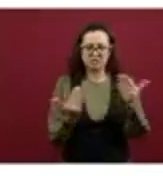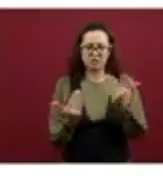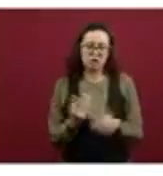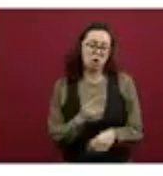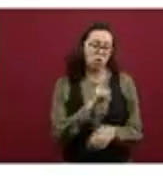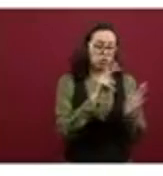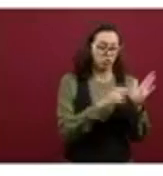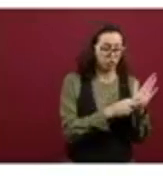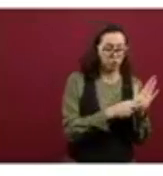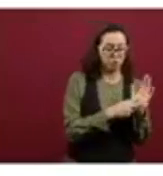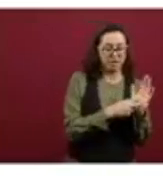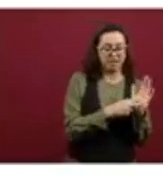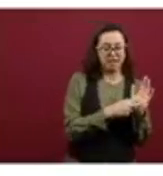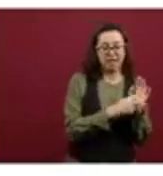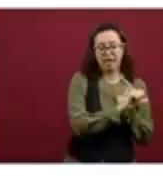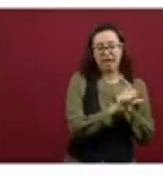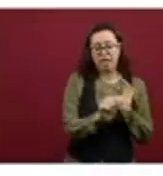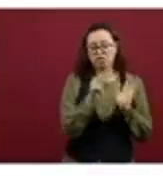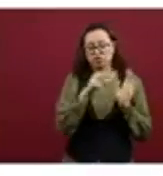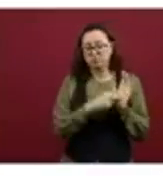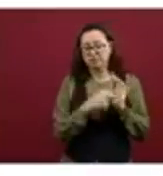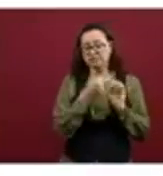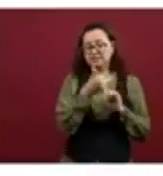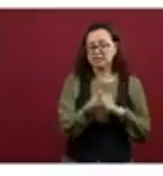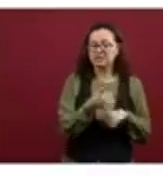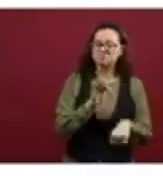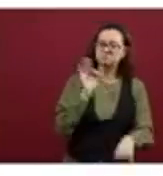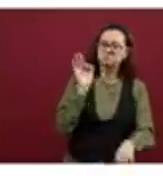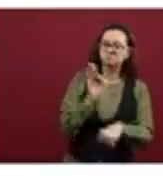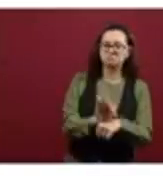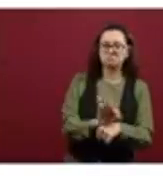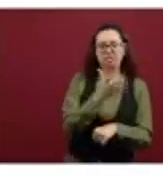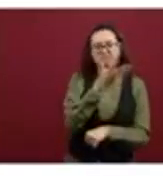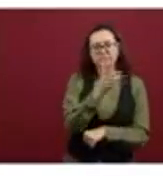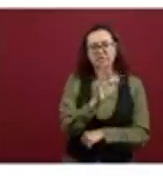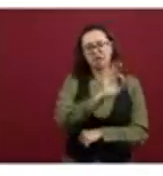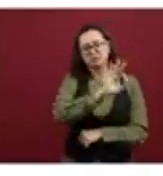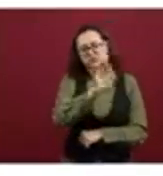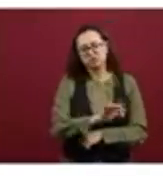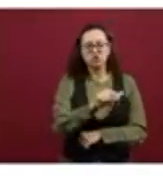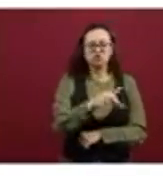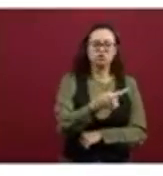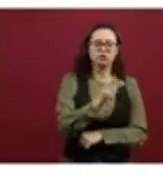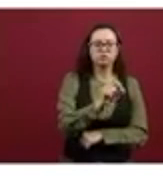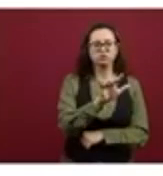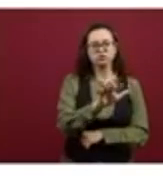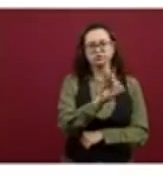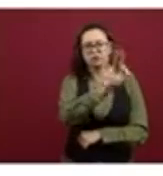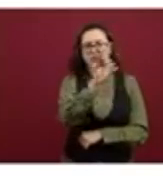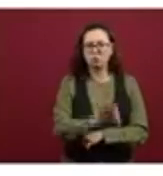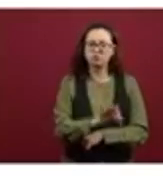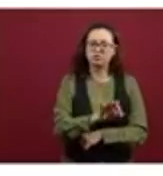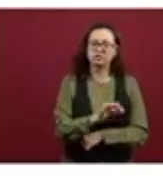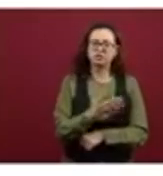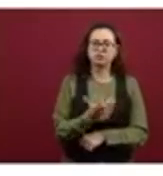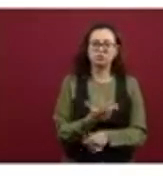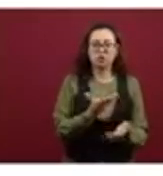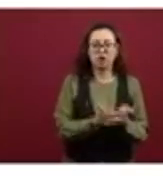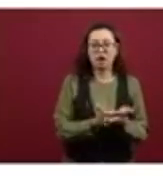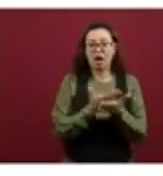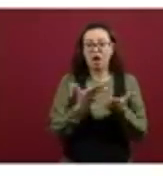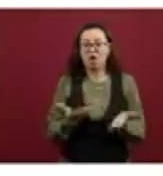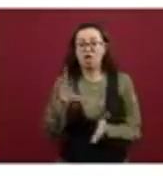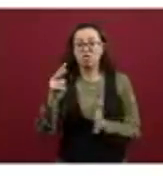2000 al 2006, era una condonación del 10%, del 12.5% previo pago del resto, ahora es una